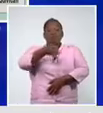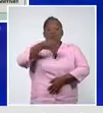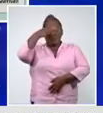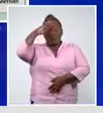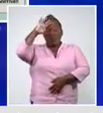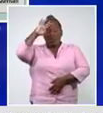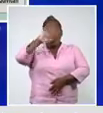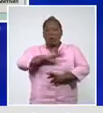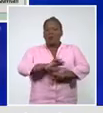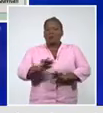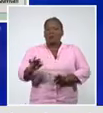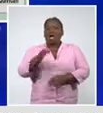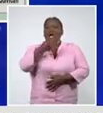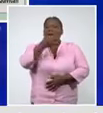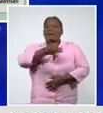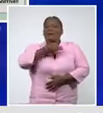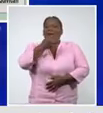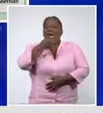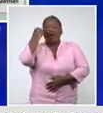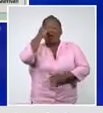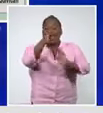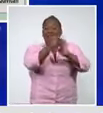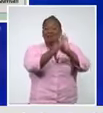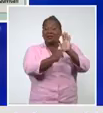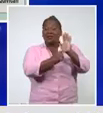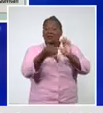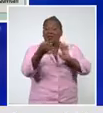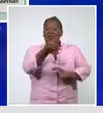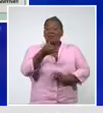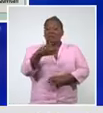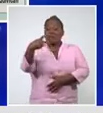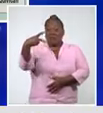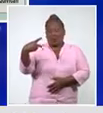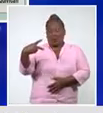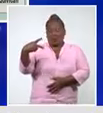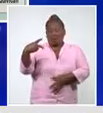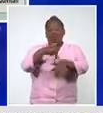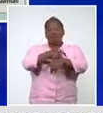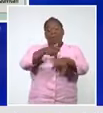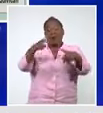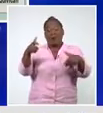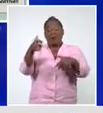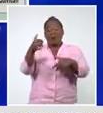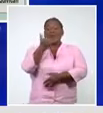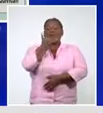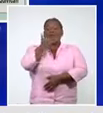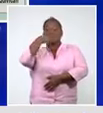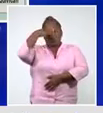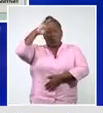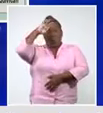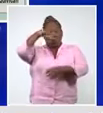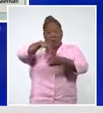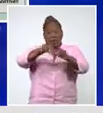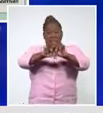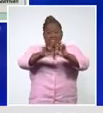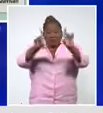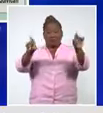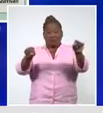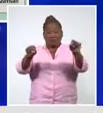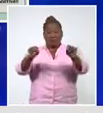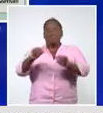las características de estos municipios, con mayores tasas en nuestro país. Le sigue La